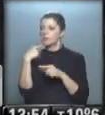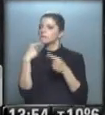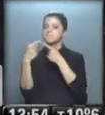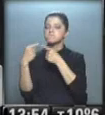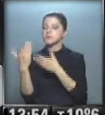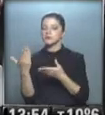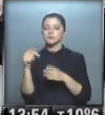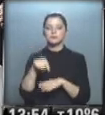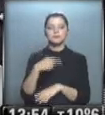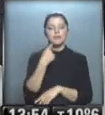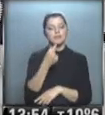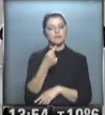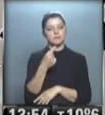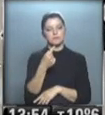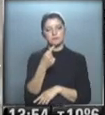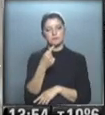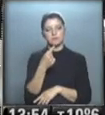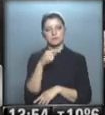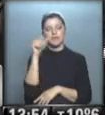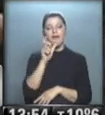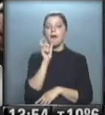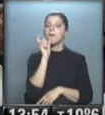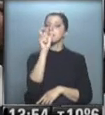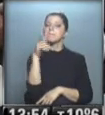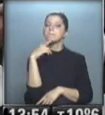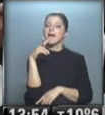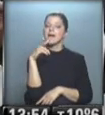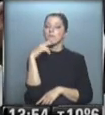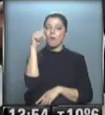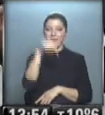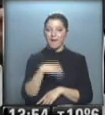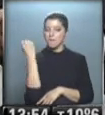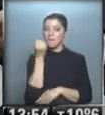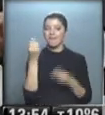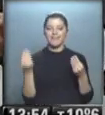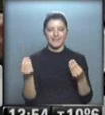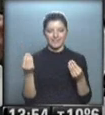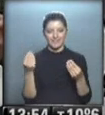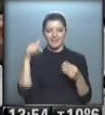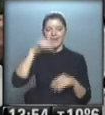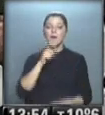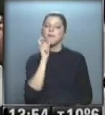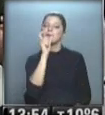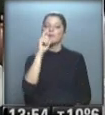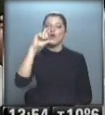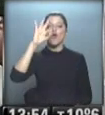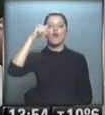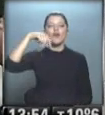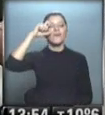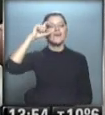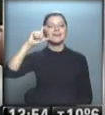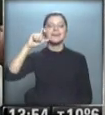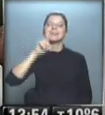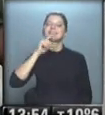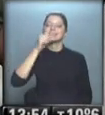localidad decía que el verbo que conjugamos hoy aquí en Santa Cruz es el verbo conectar nos